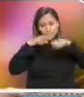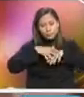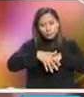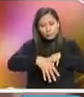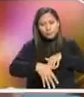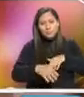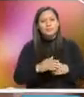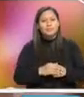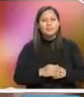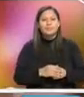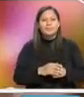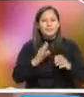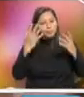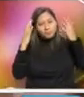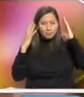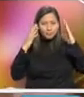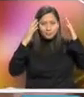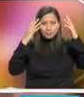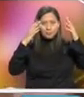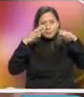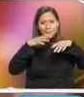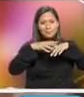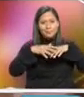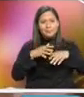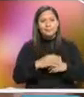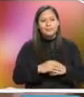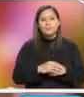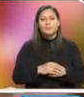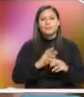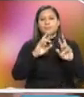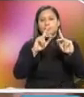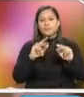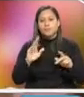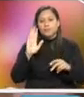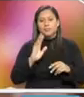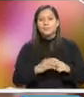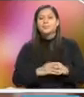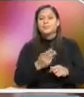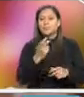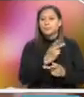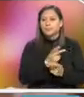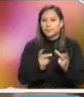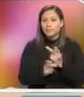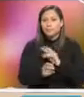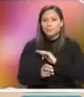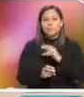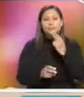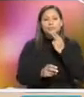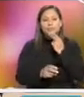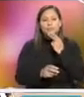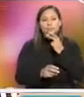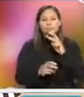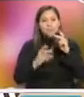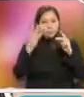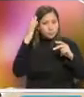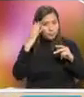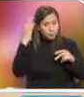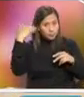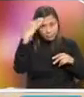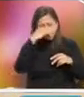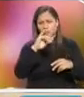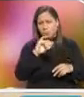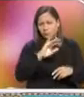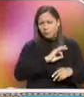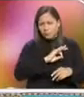look messy o desenfadado o como roto por completo. ¿Con estos productos podemos utilizarlo en cabellos teñidos? Se